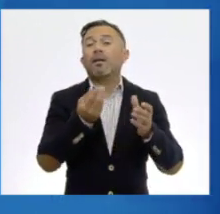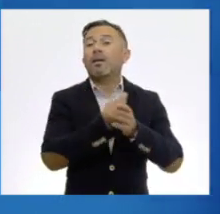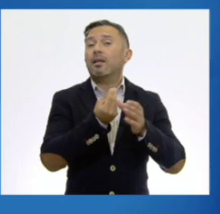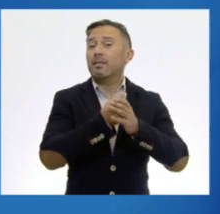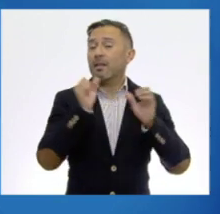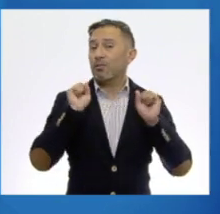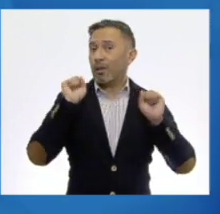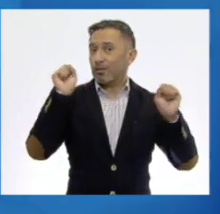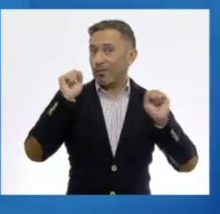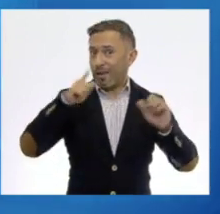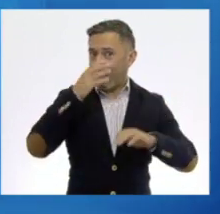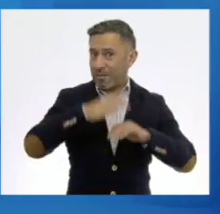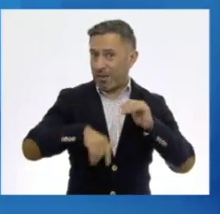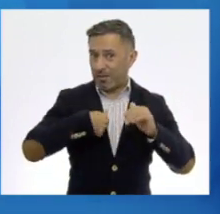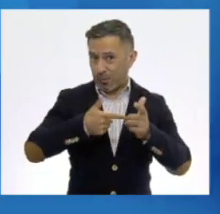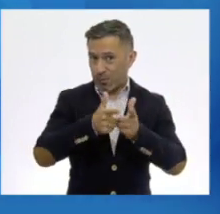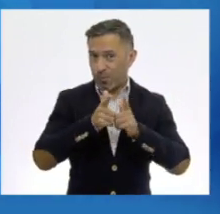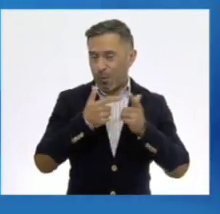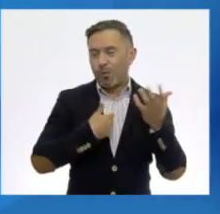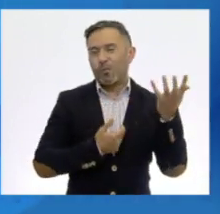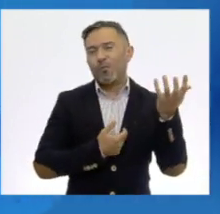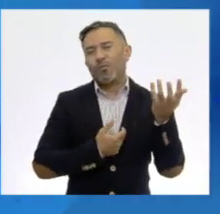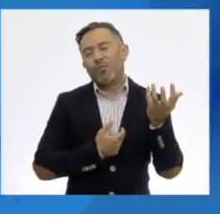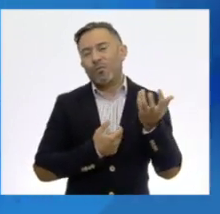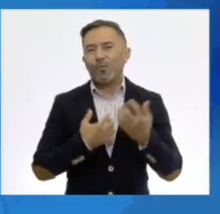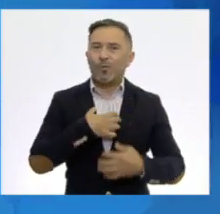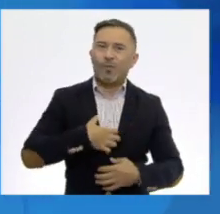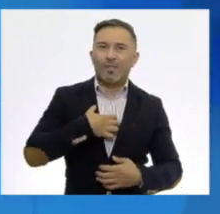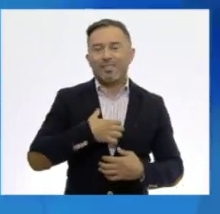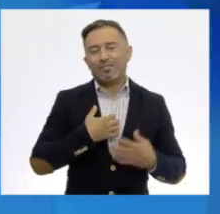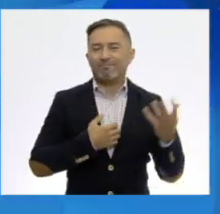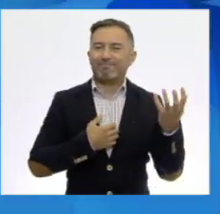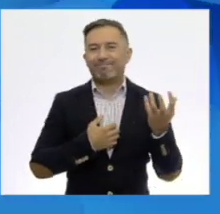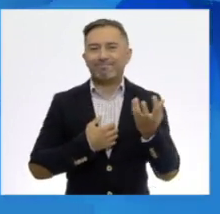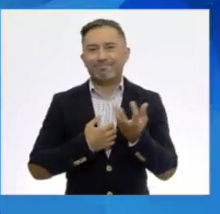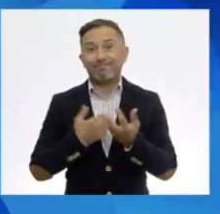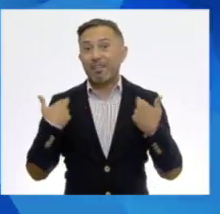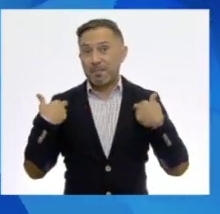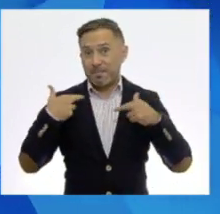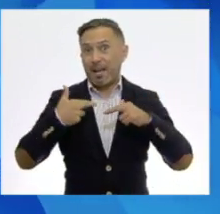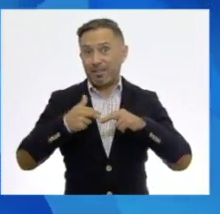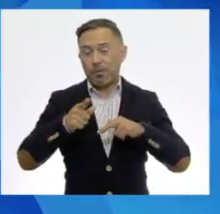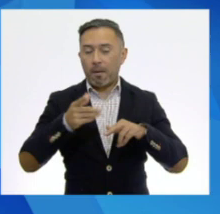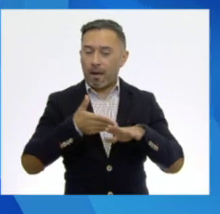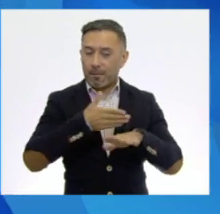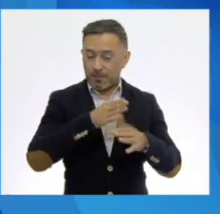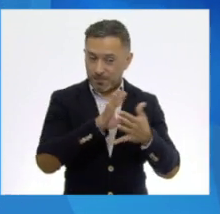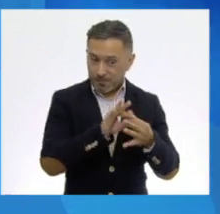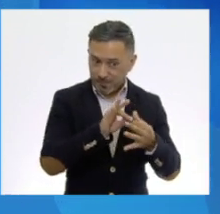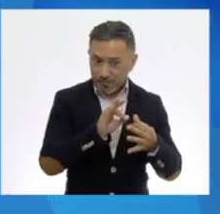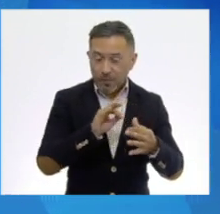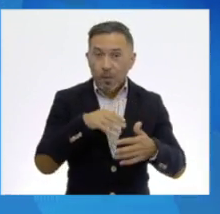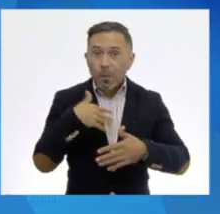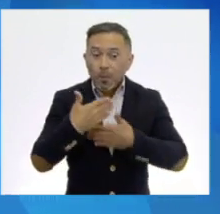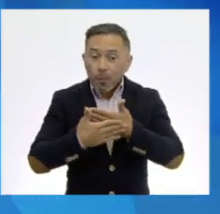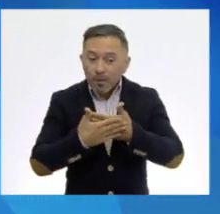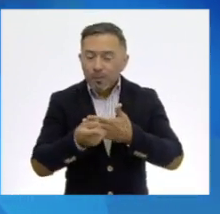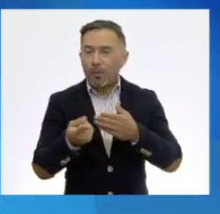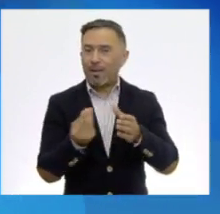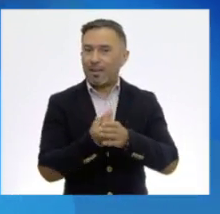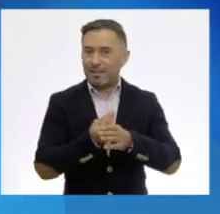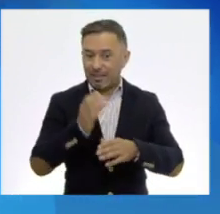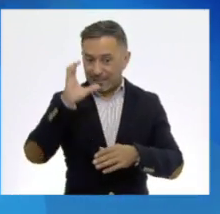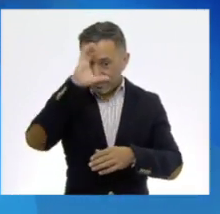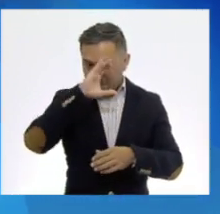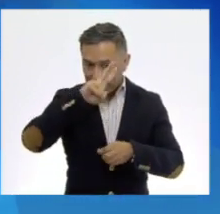y como su maestro les avisó anteriormente, todos saben que a continuación revisarán el proyecto de ciencias naturales